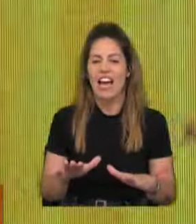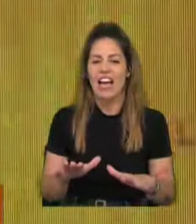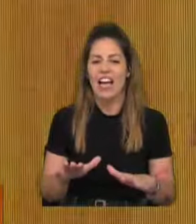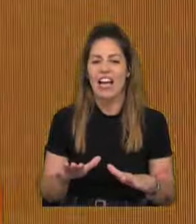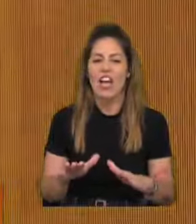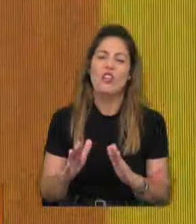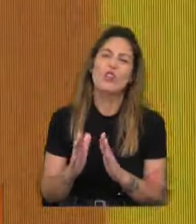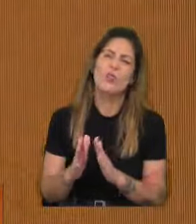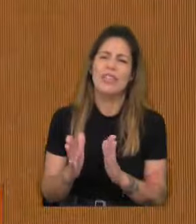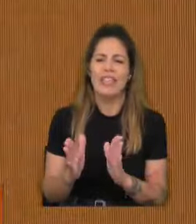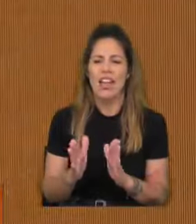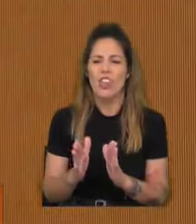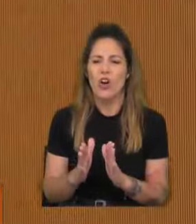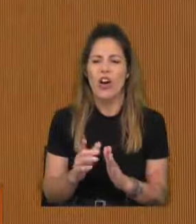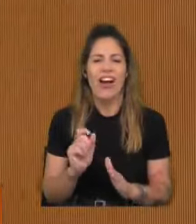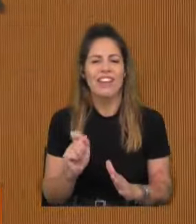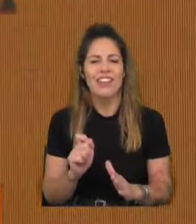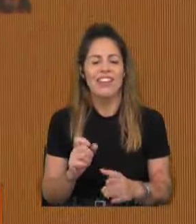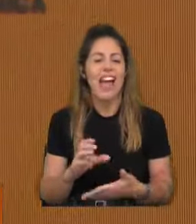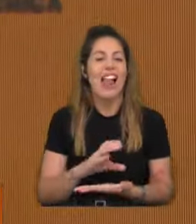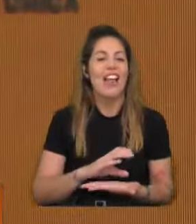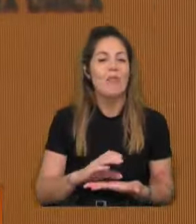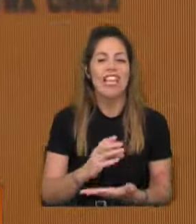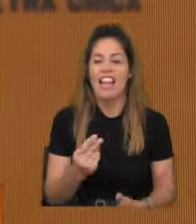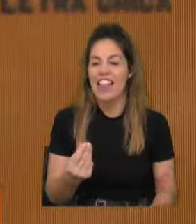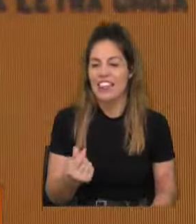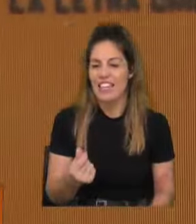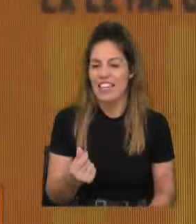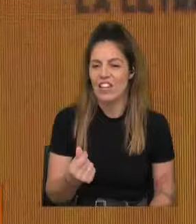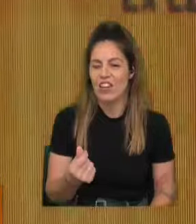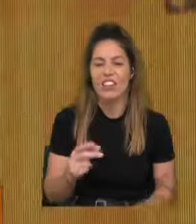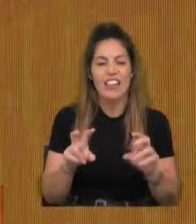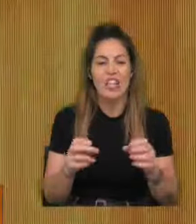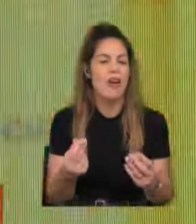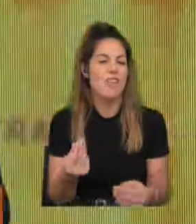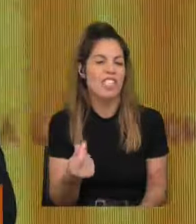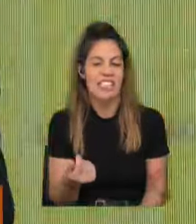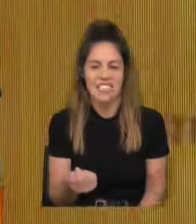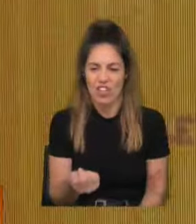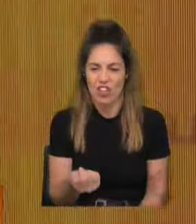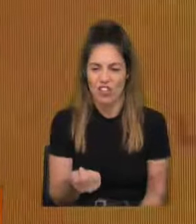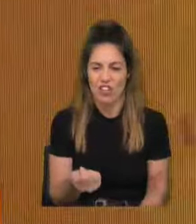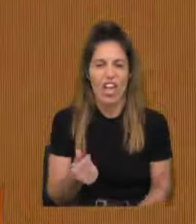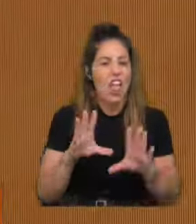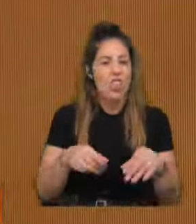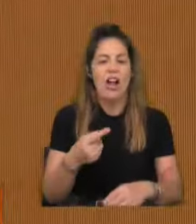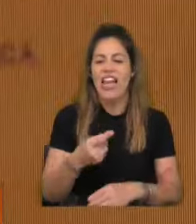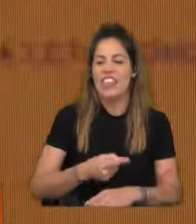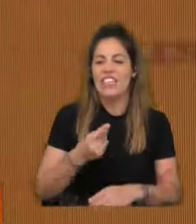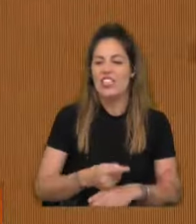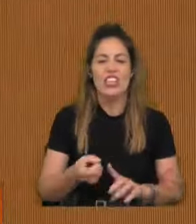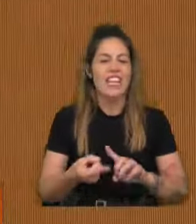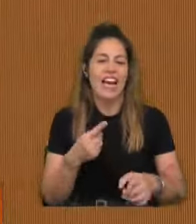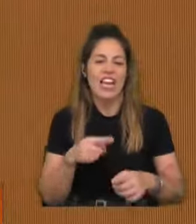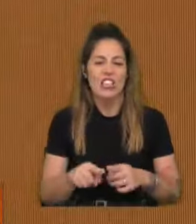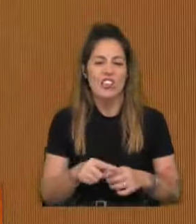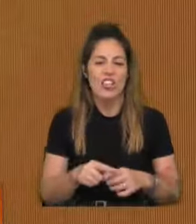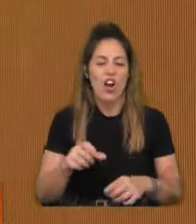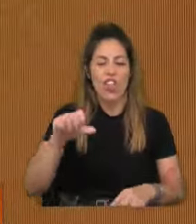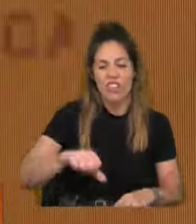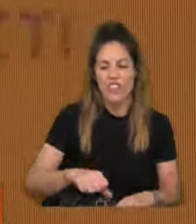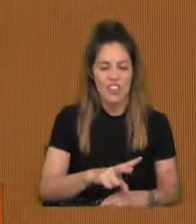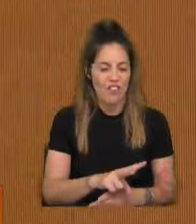suplicando a el capital y a el esquema financiero y todas las decisiones tienen que ver con el déficit